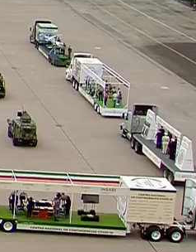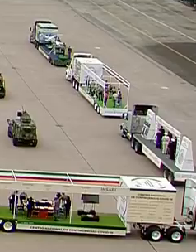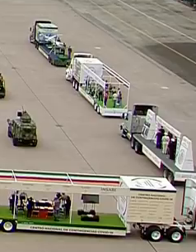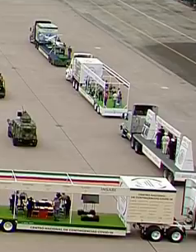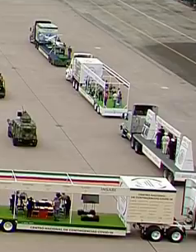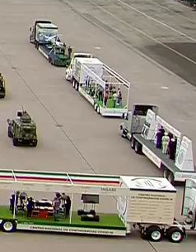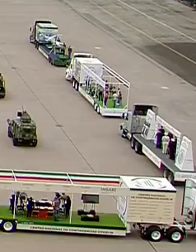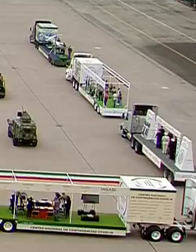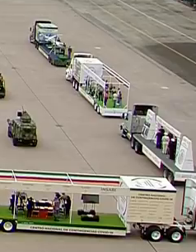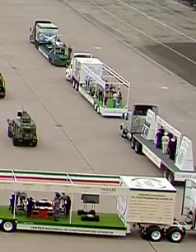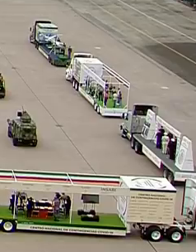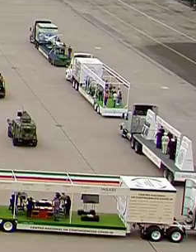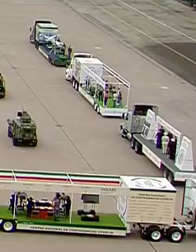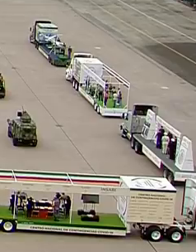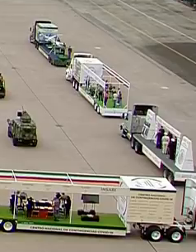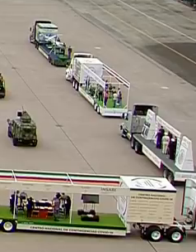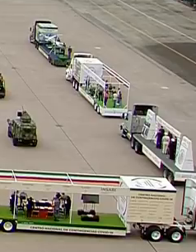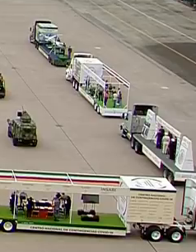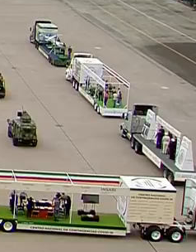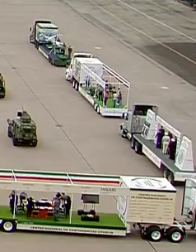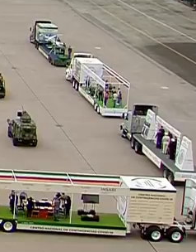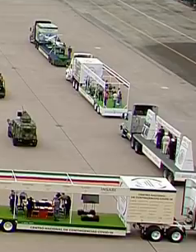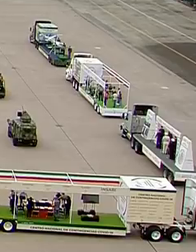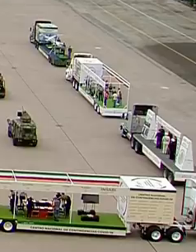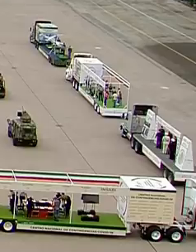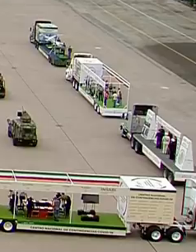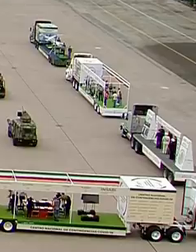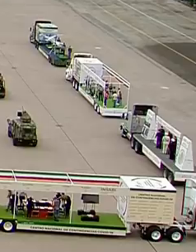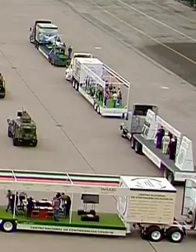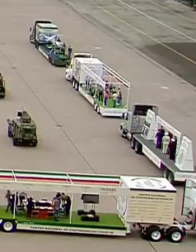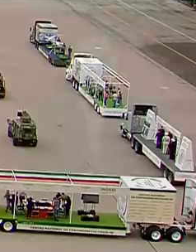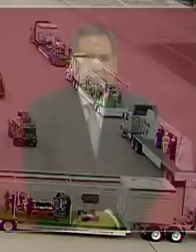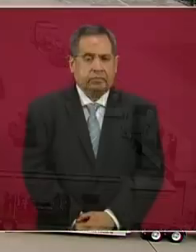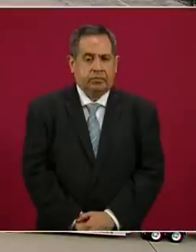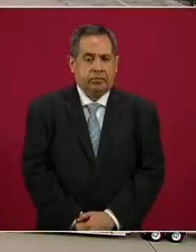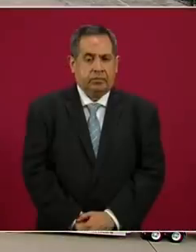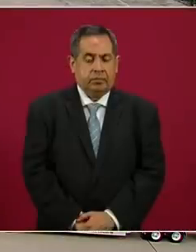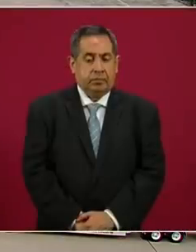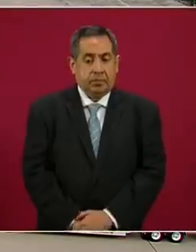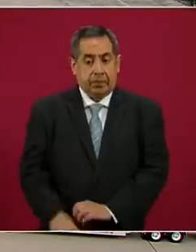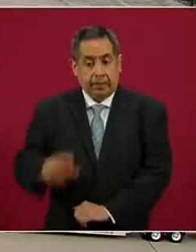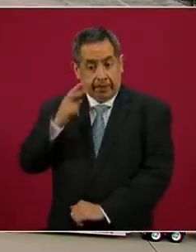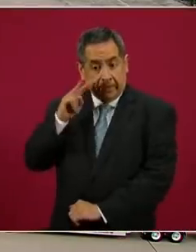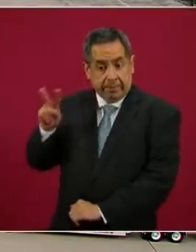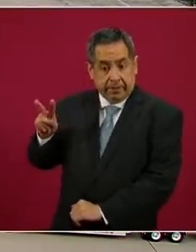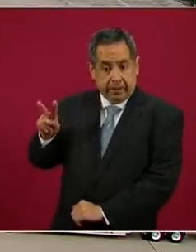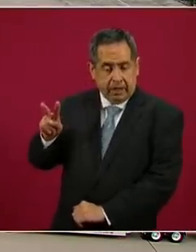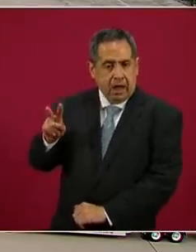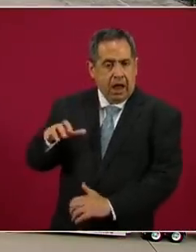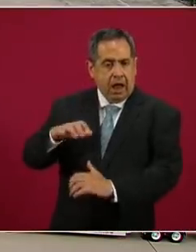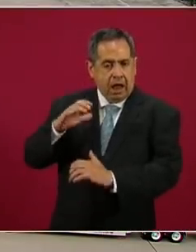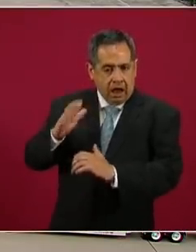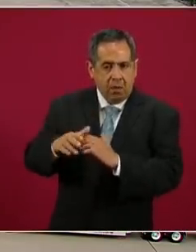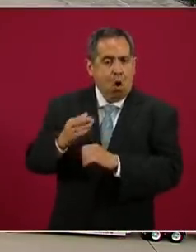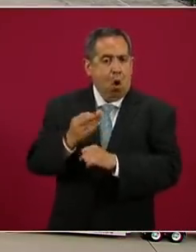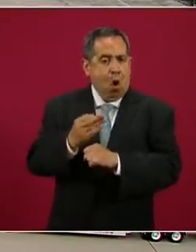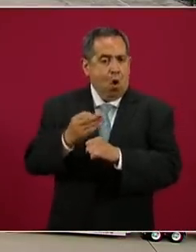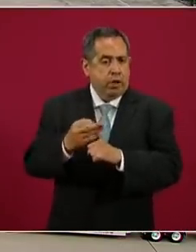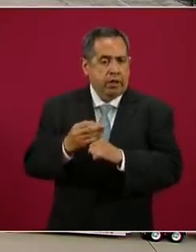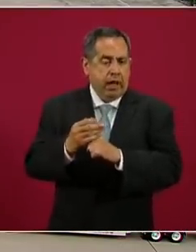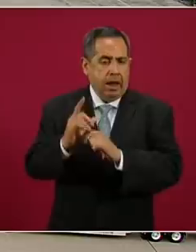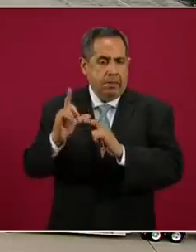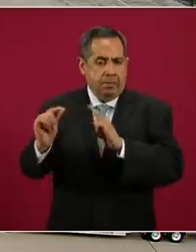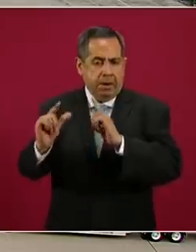como estamos observando en esos instantes se preparan para desalojar la majestuosa plaza de la constitución el personal que participó en esta